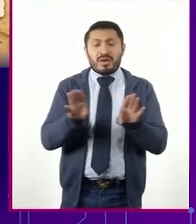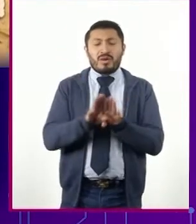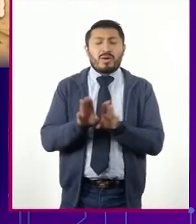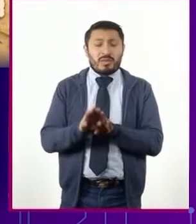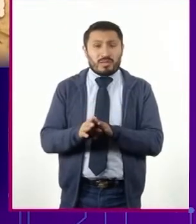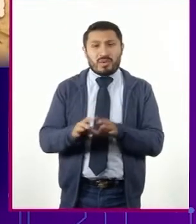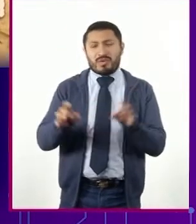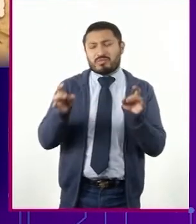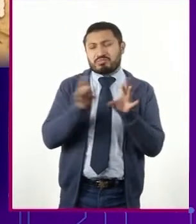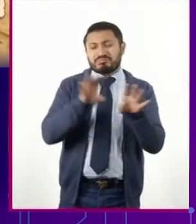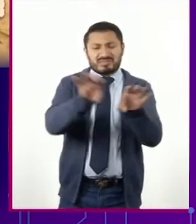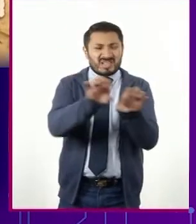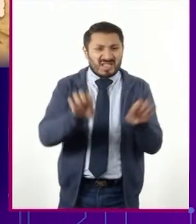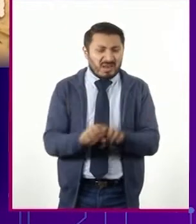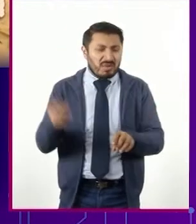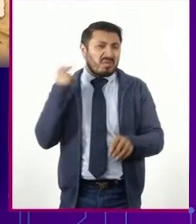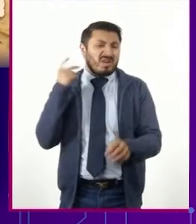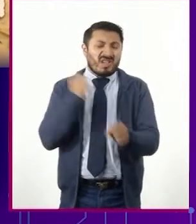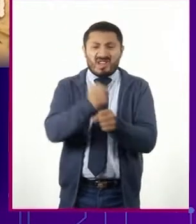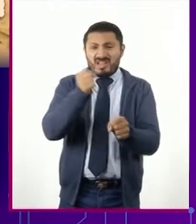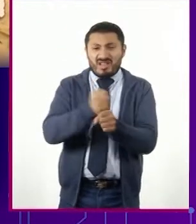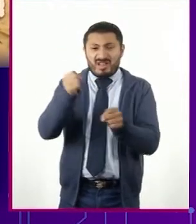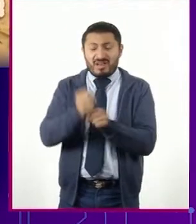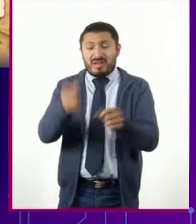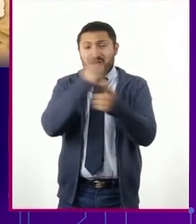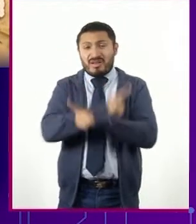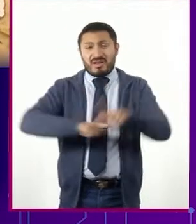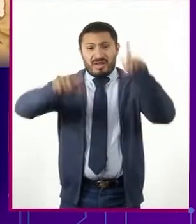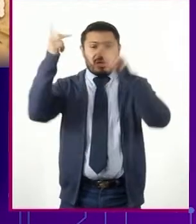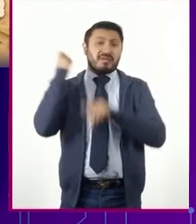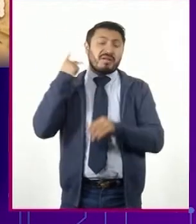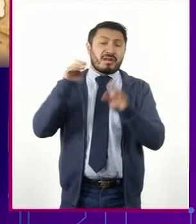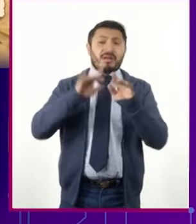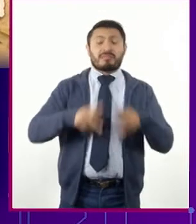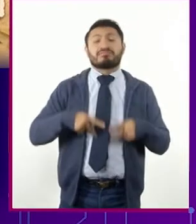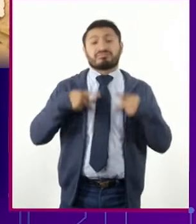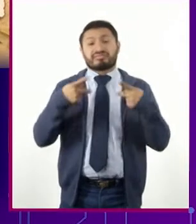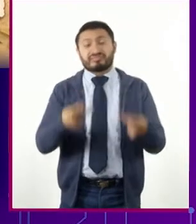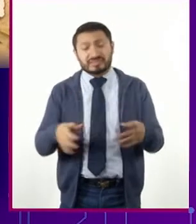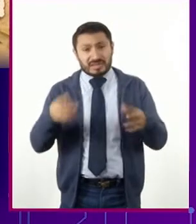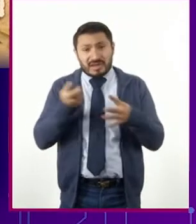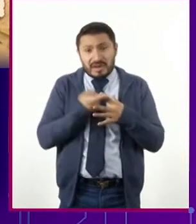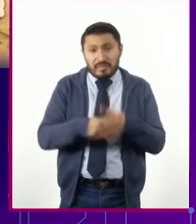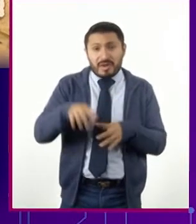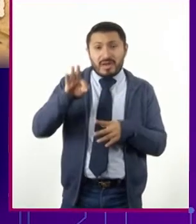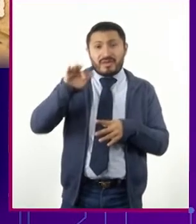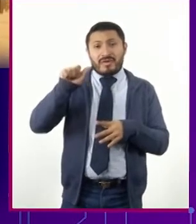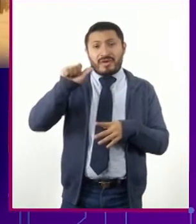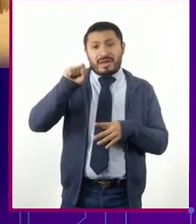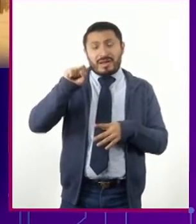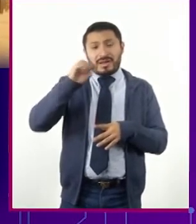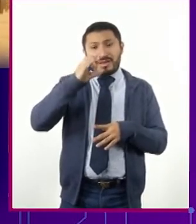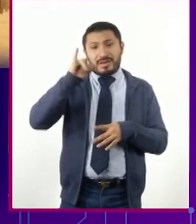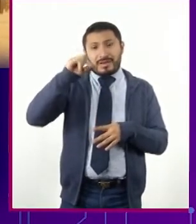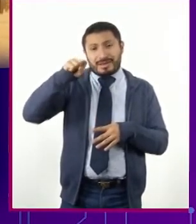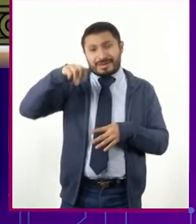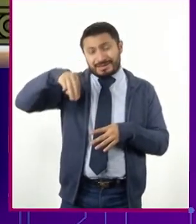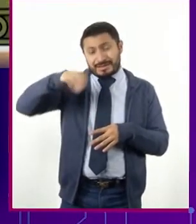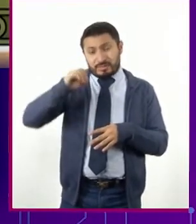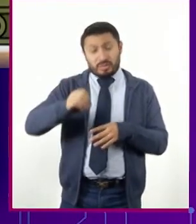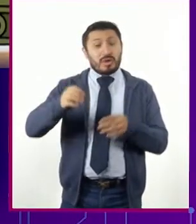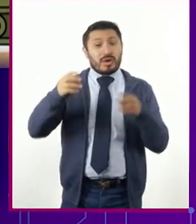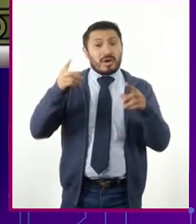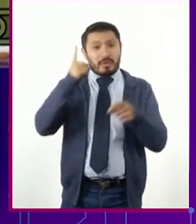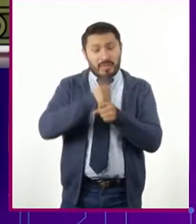políticos violentos. El liberalismo político se debilitaba y nacía el fascismo. Al final de la Primera Guerra